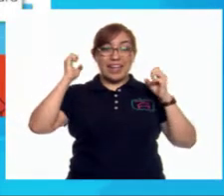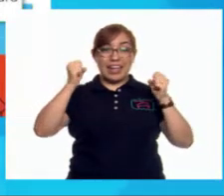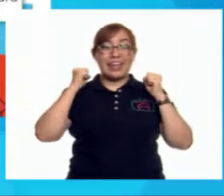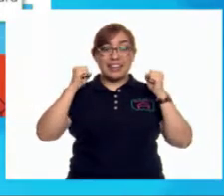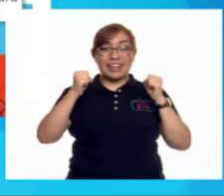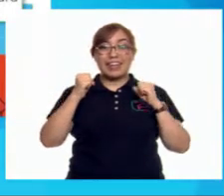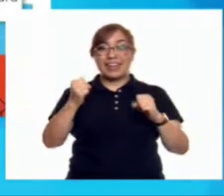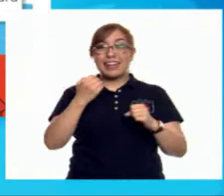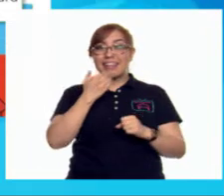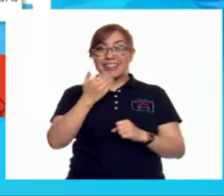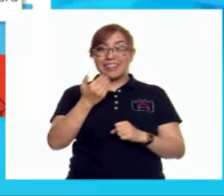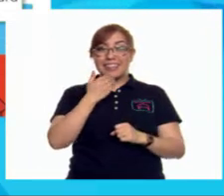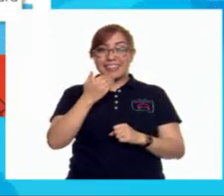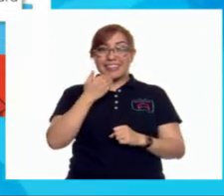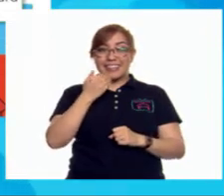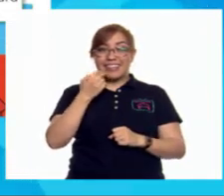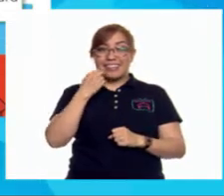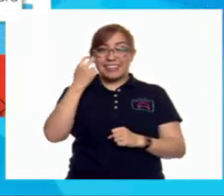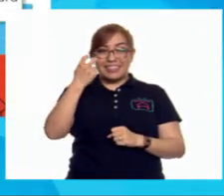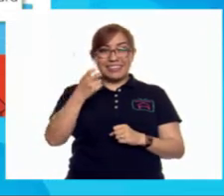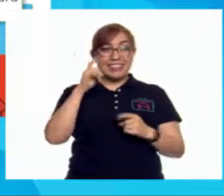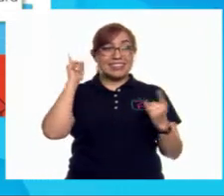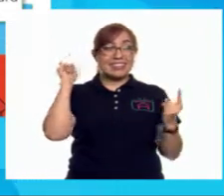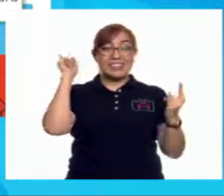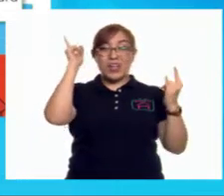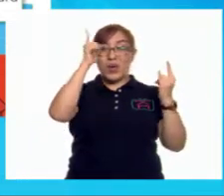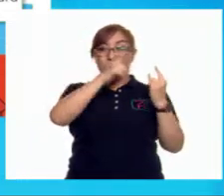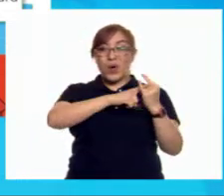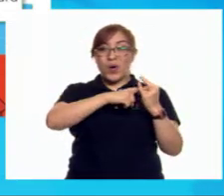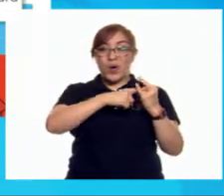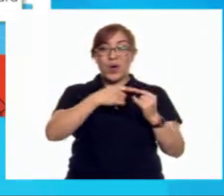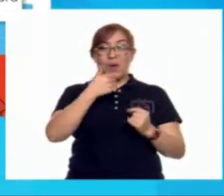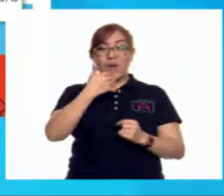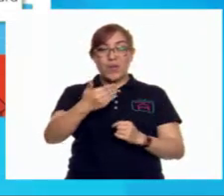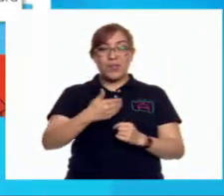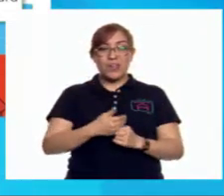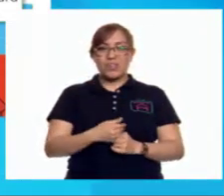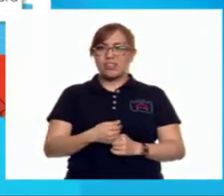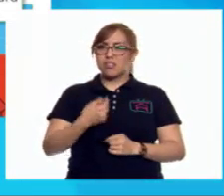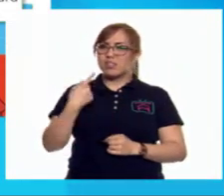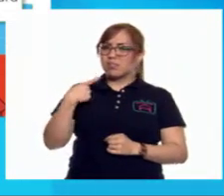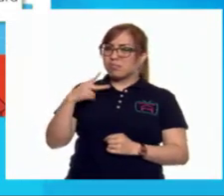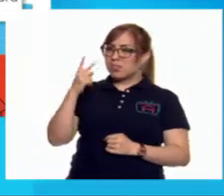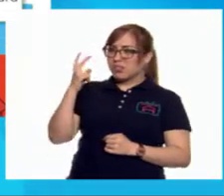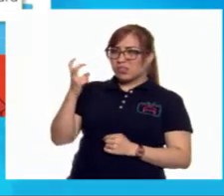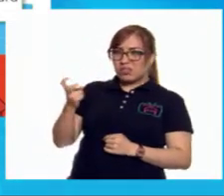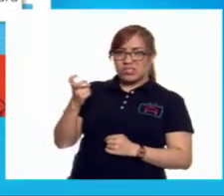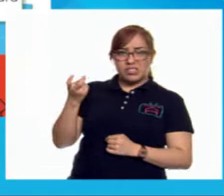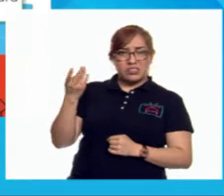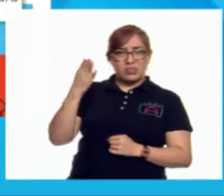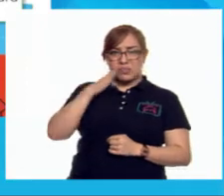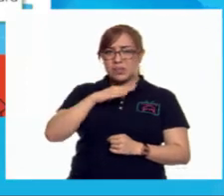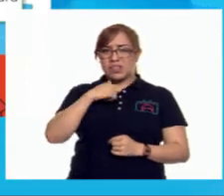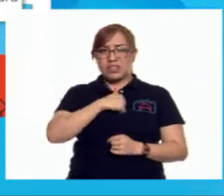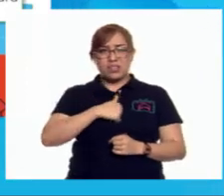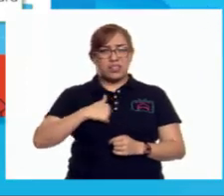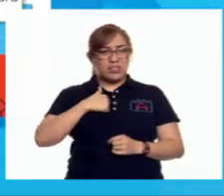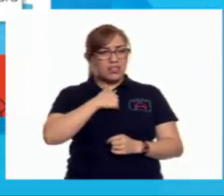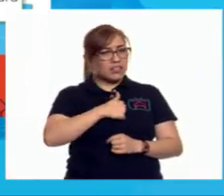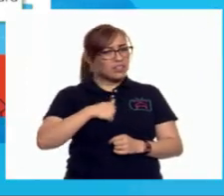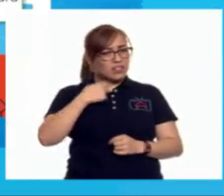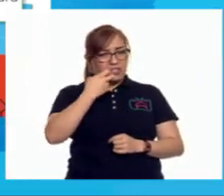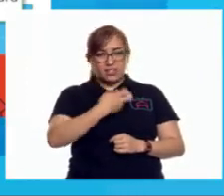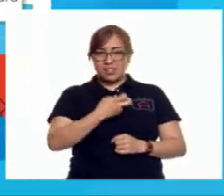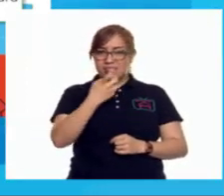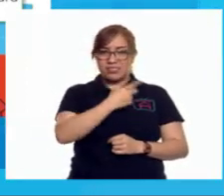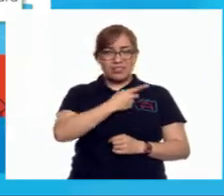¡Qué trancazo! Esa falta deberían marcar penal. Ay, perdona, Pedrito,